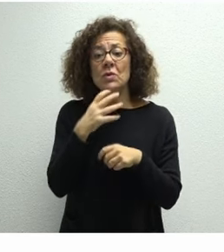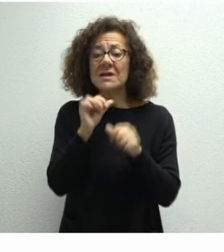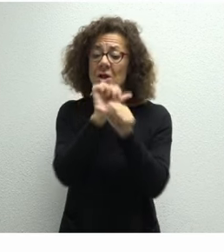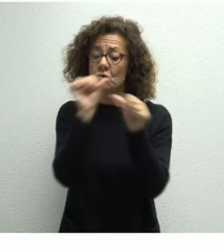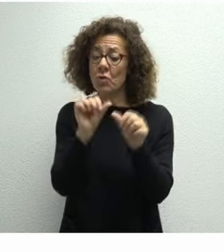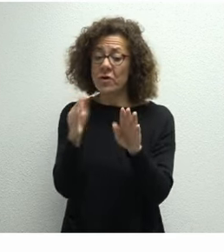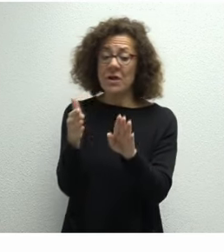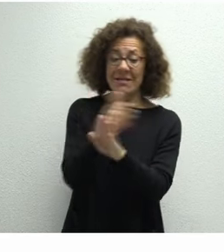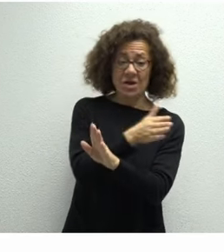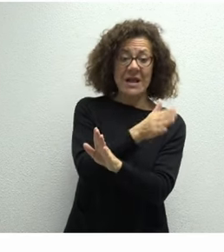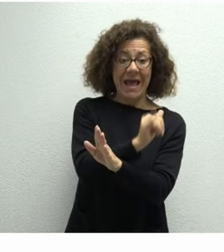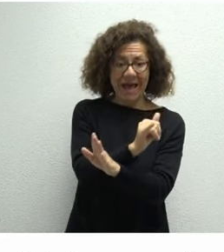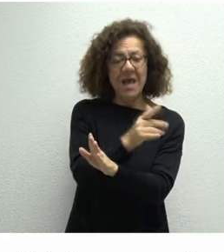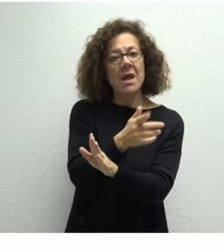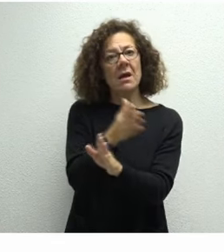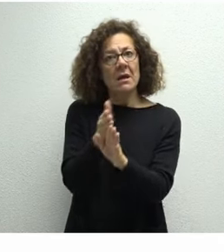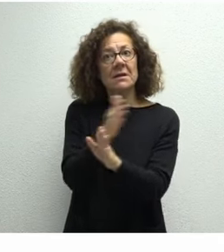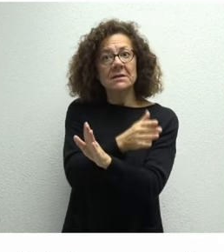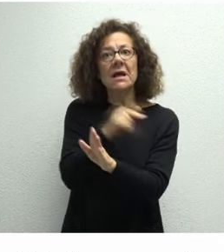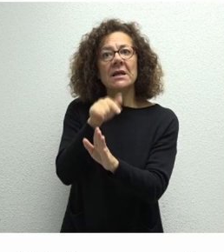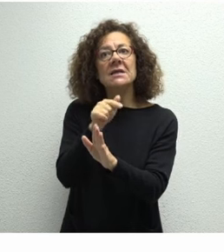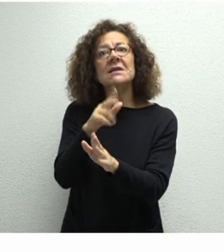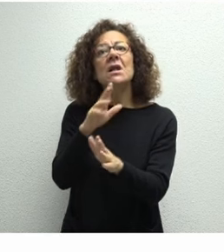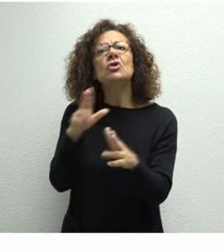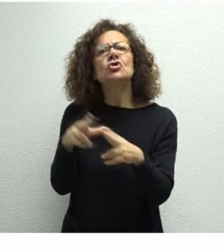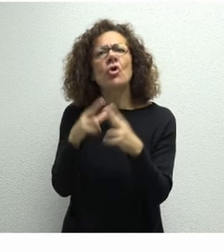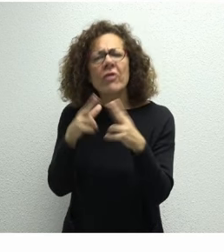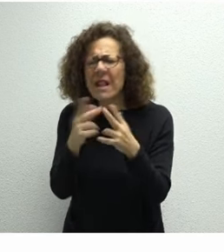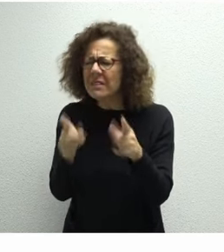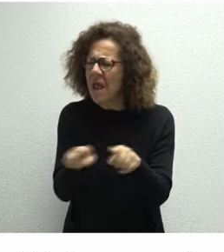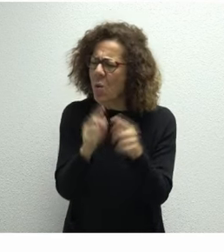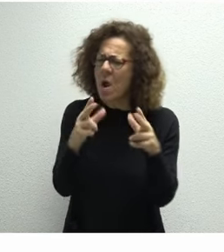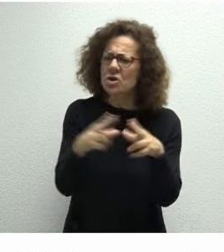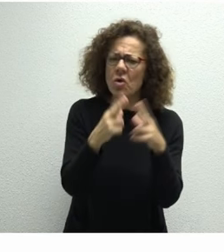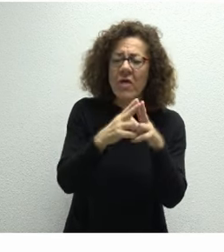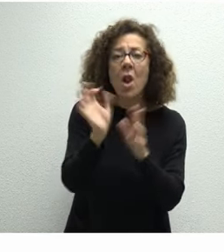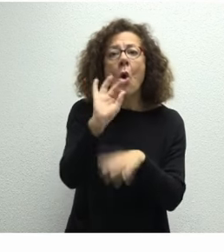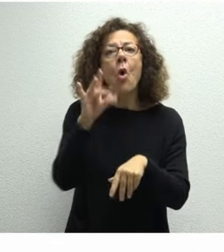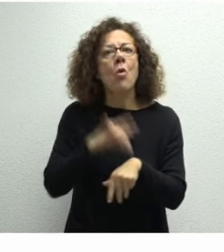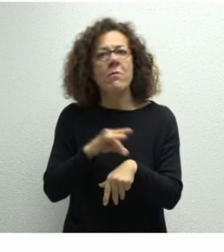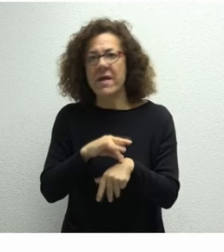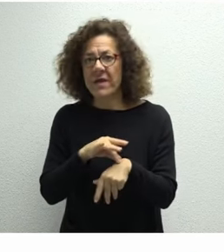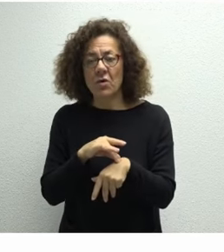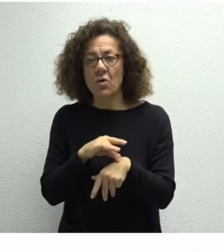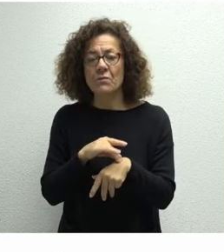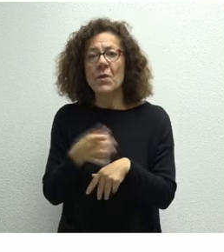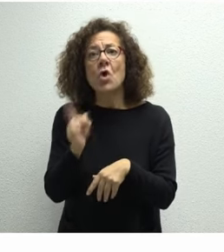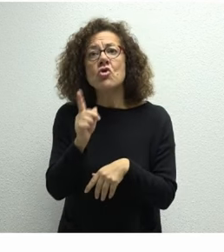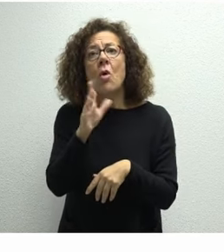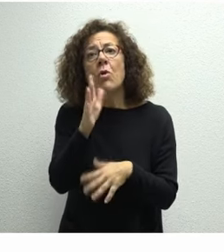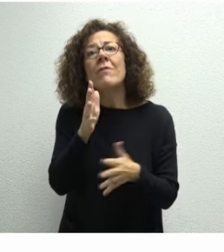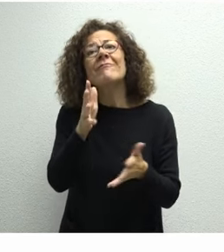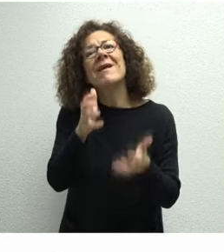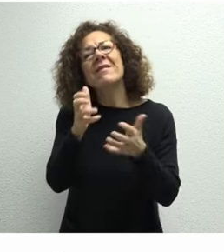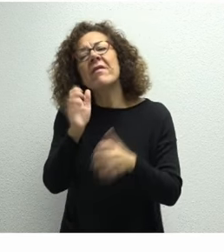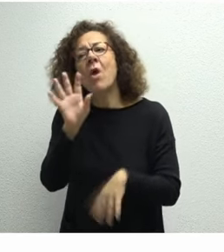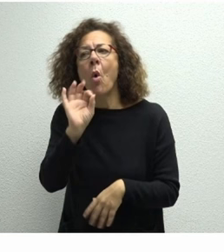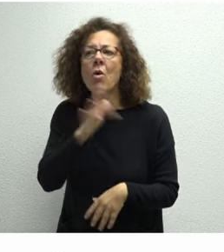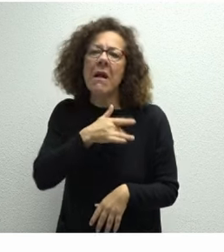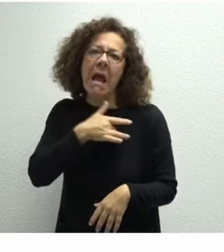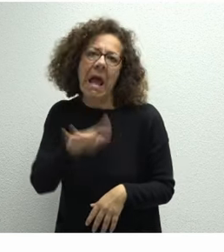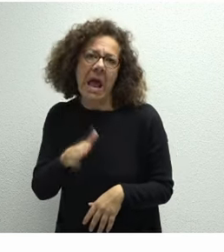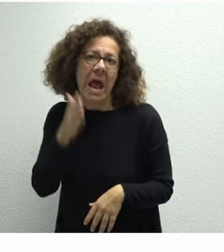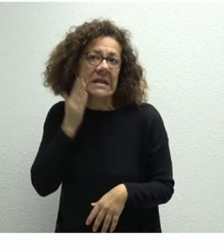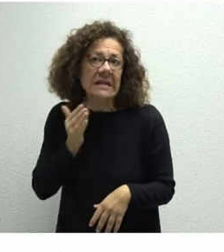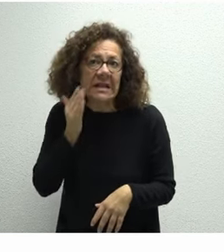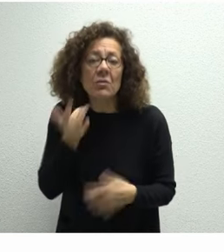anteriores que nos han precedido ya sea el social ya sea el médico no tanto el de beneficiencia calitativa eh